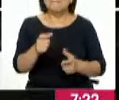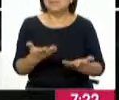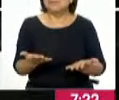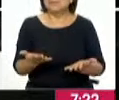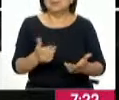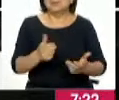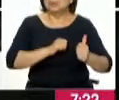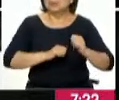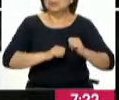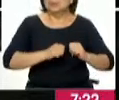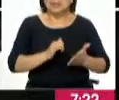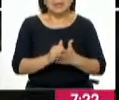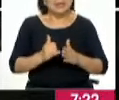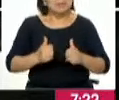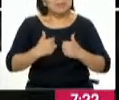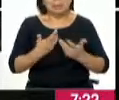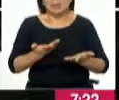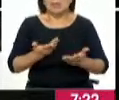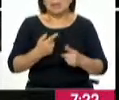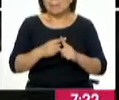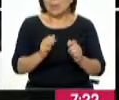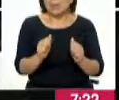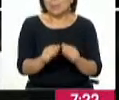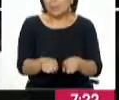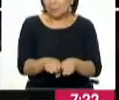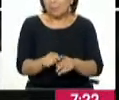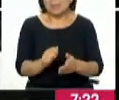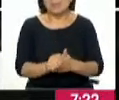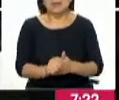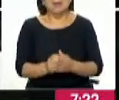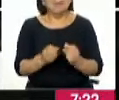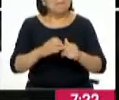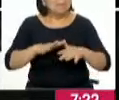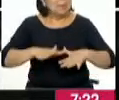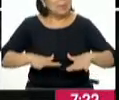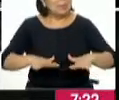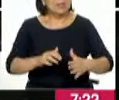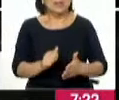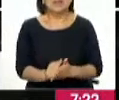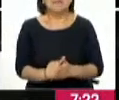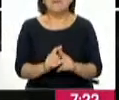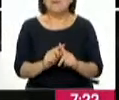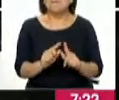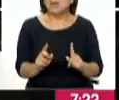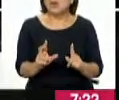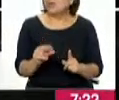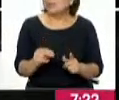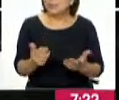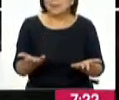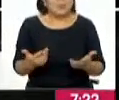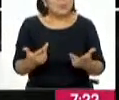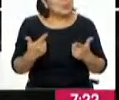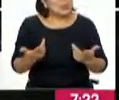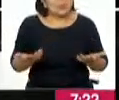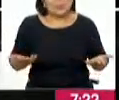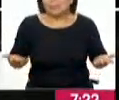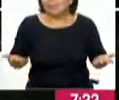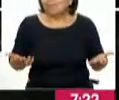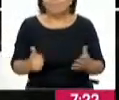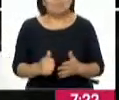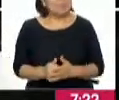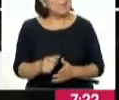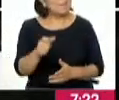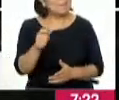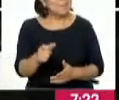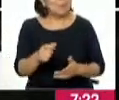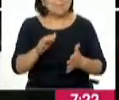personas afectadas, viviendas anegadas, deslizamientos de tierra, pero por suerte no ha habido